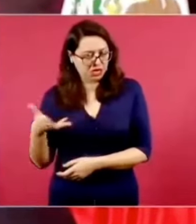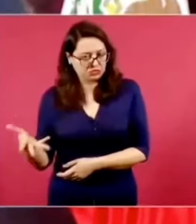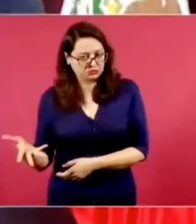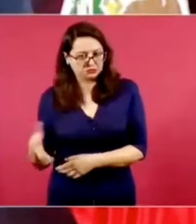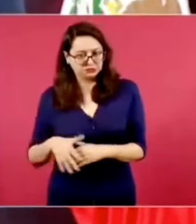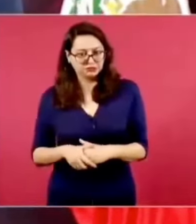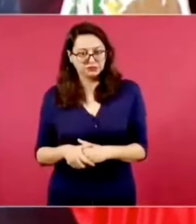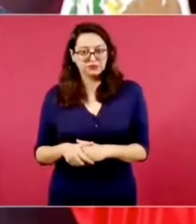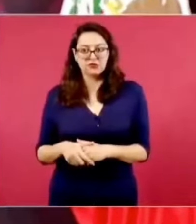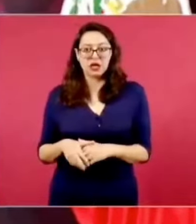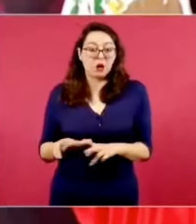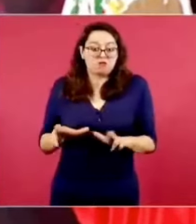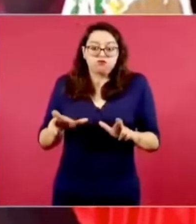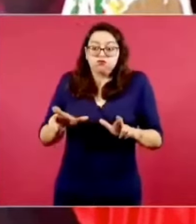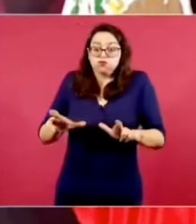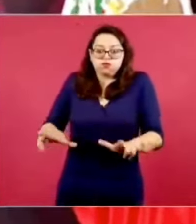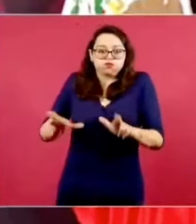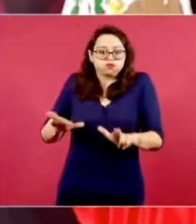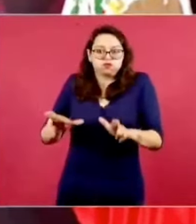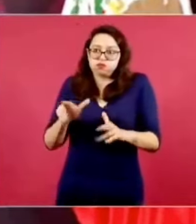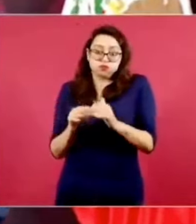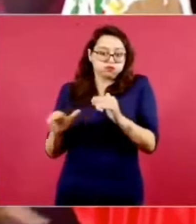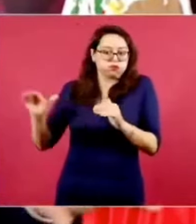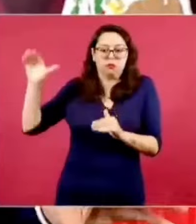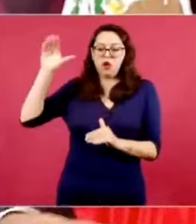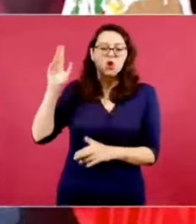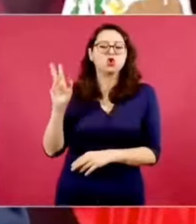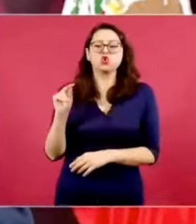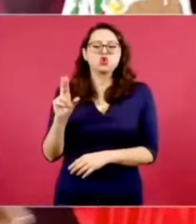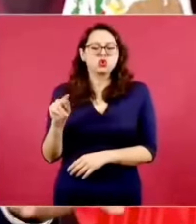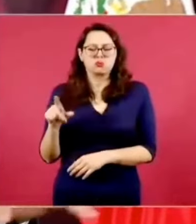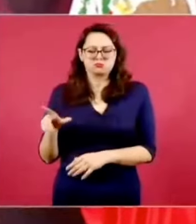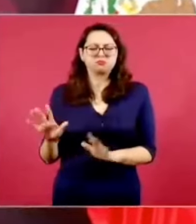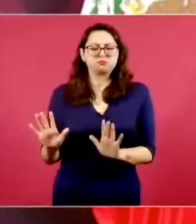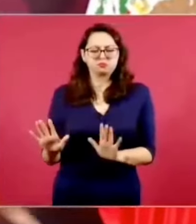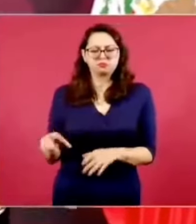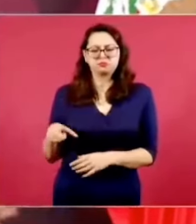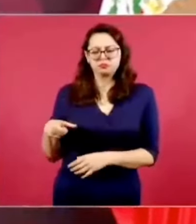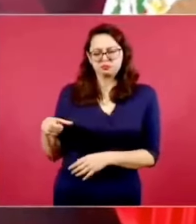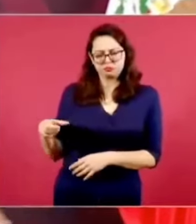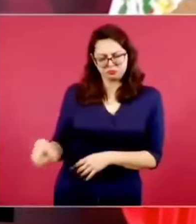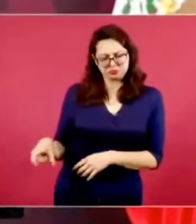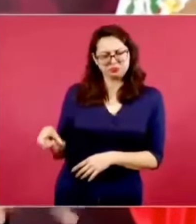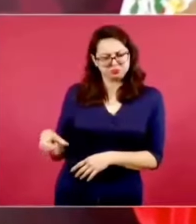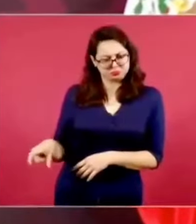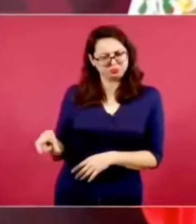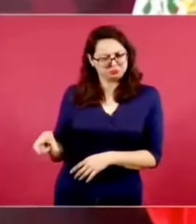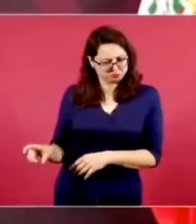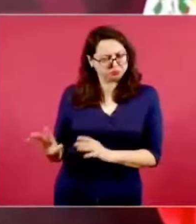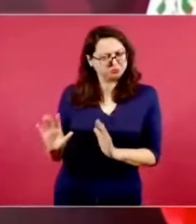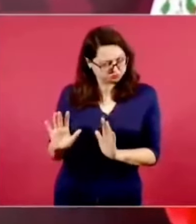necesariamente rica porque es distinta la oligarquía que la